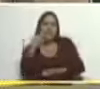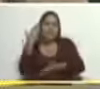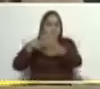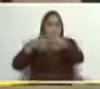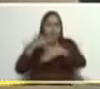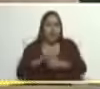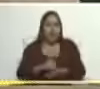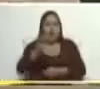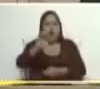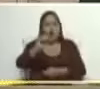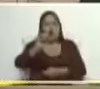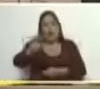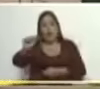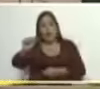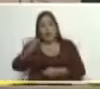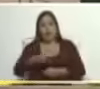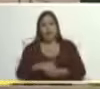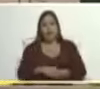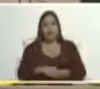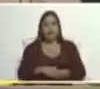antibolivarianos de la OEA,